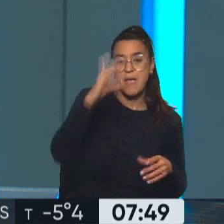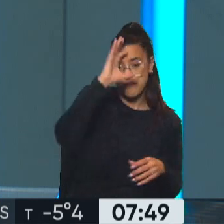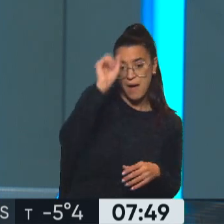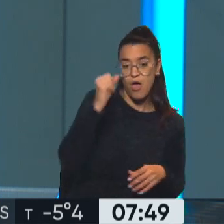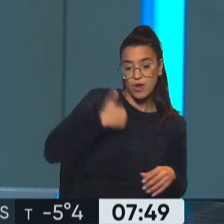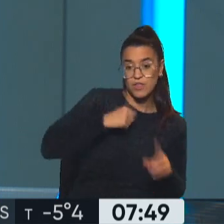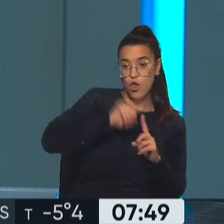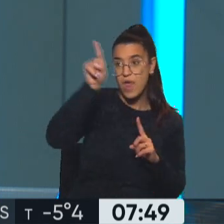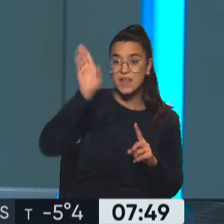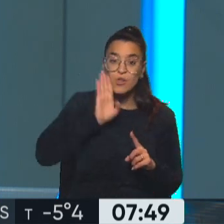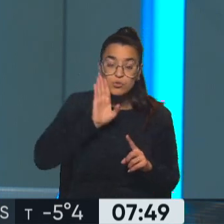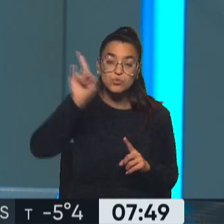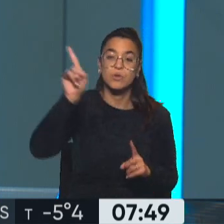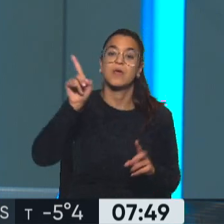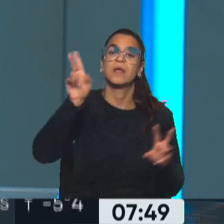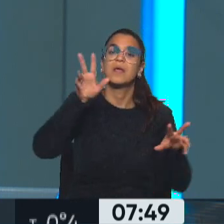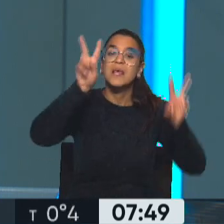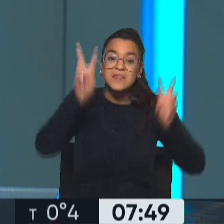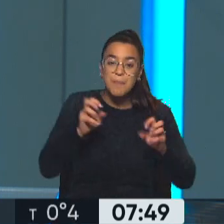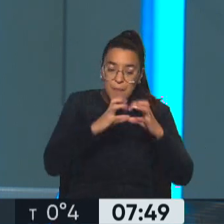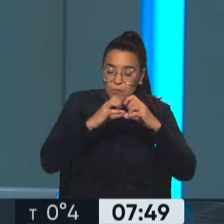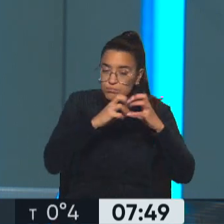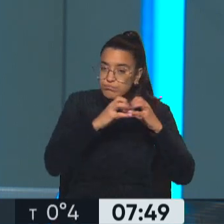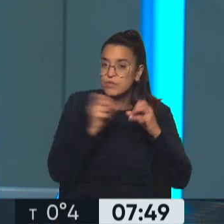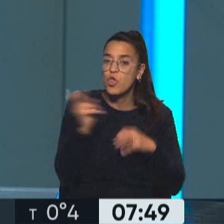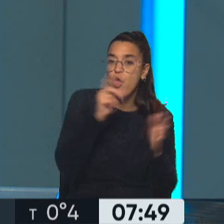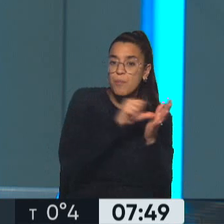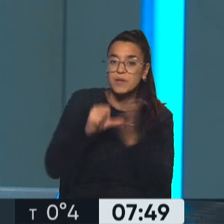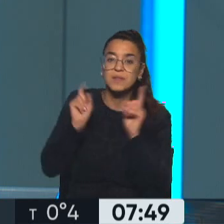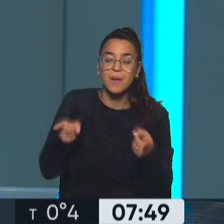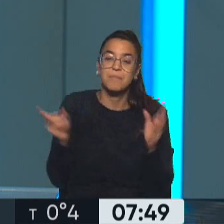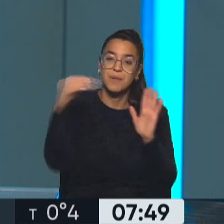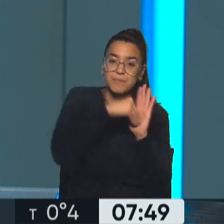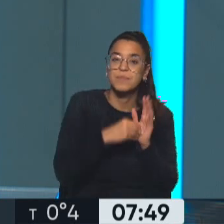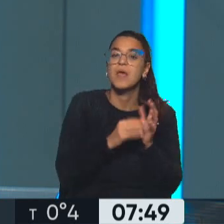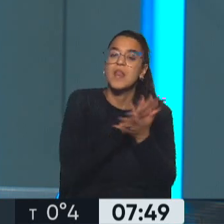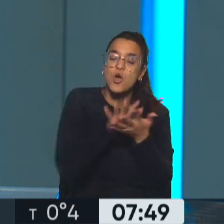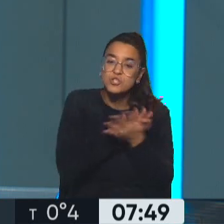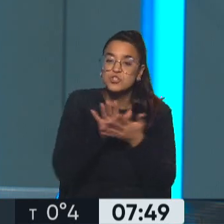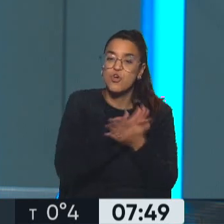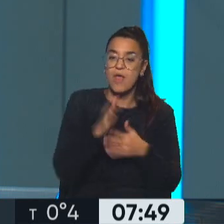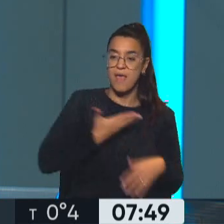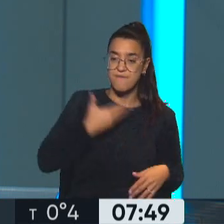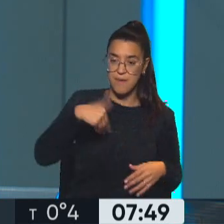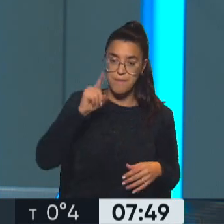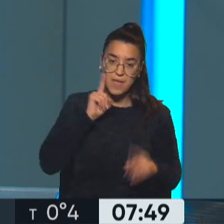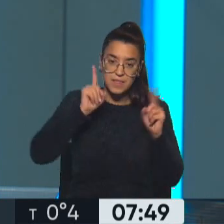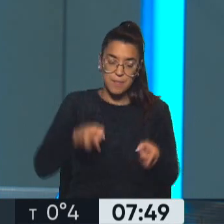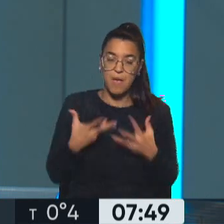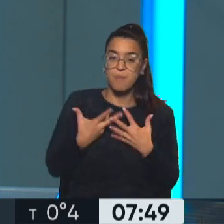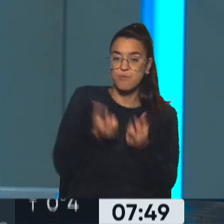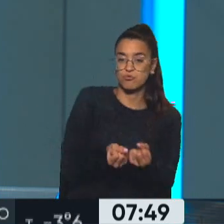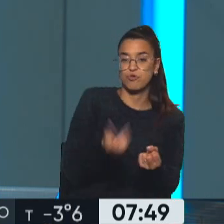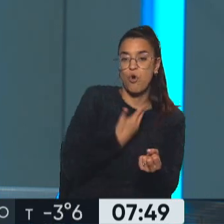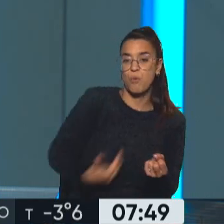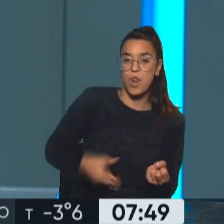Estados Unidos. Esta agenda bilateral entre Argentina y Estados Unidos incluye la negociación con el Fondo Monetario Internacional y el respaldo del